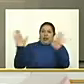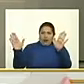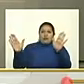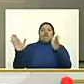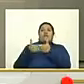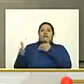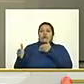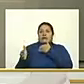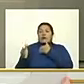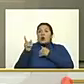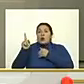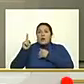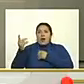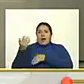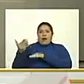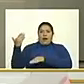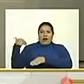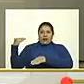los sobornos.